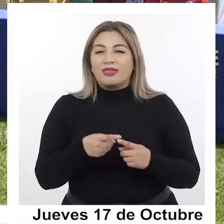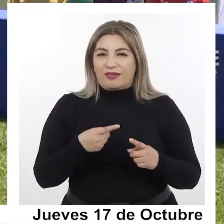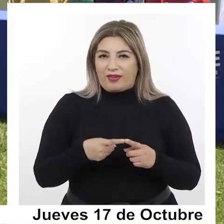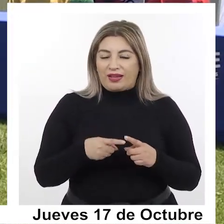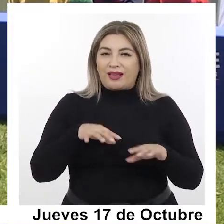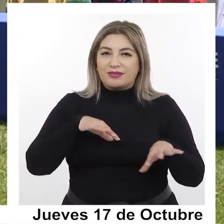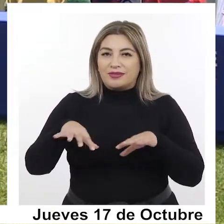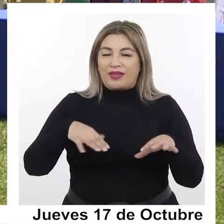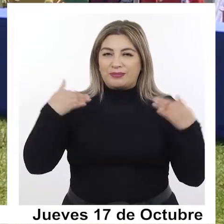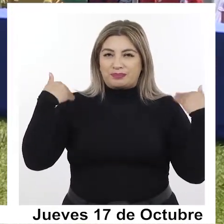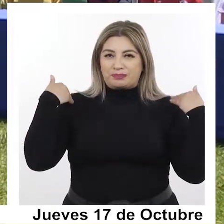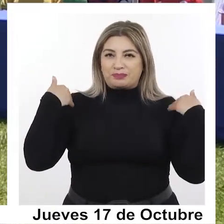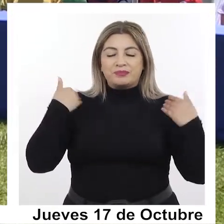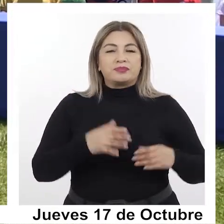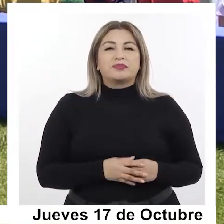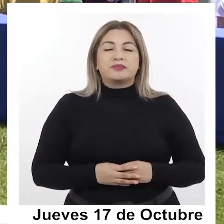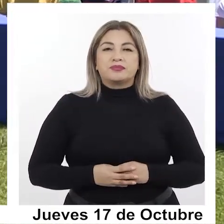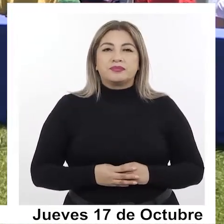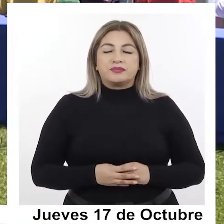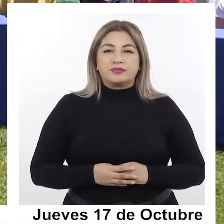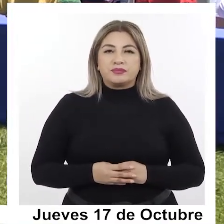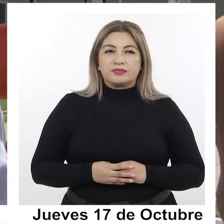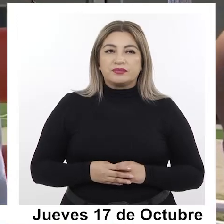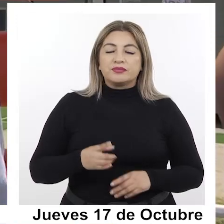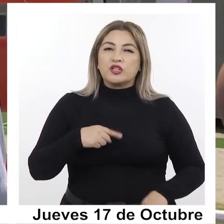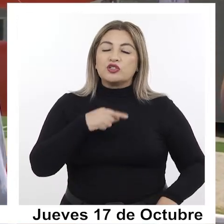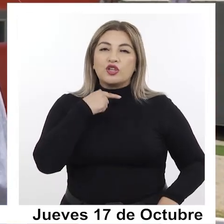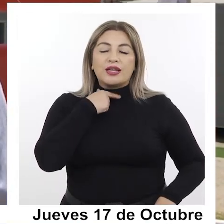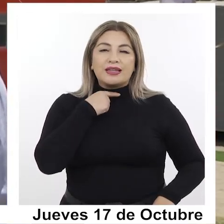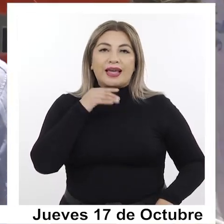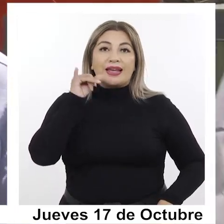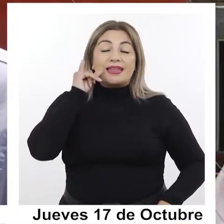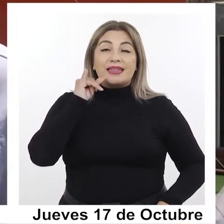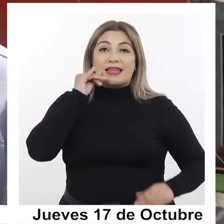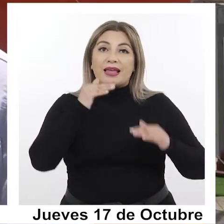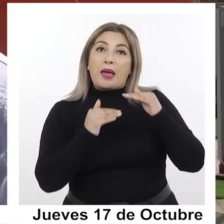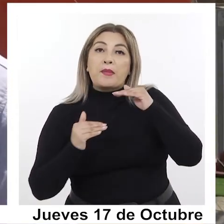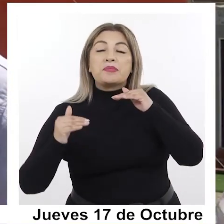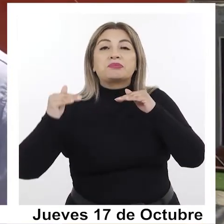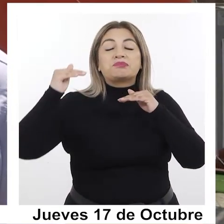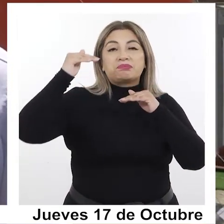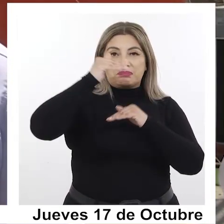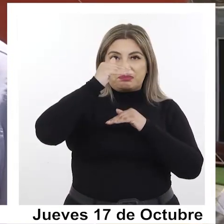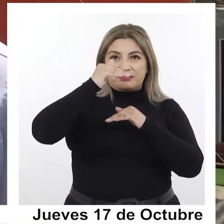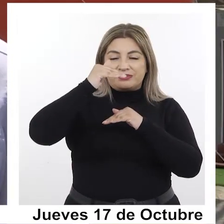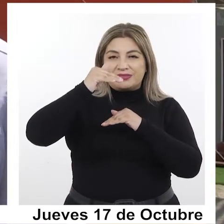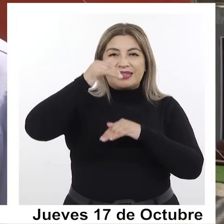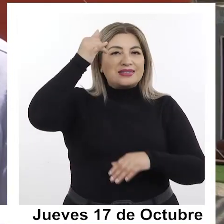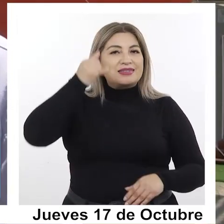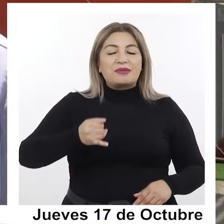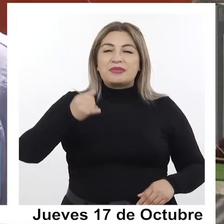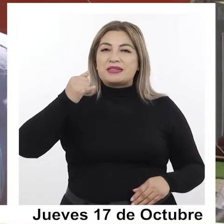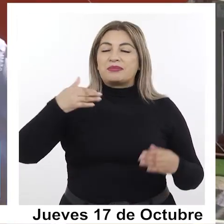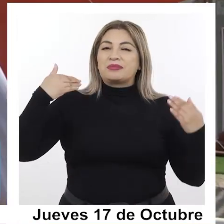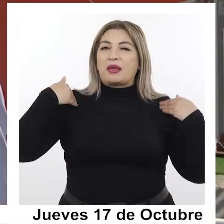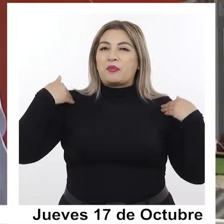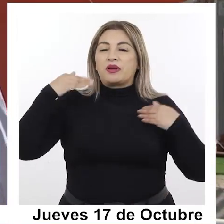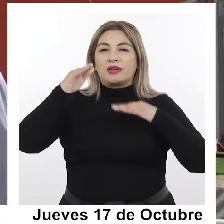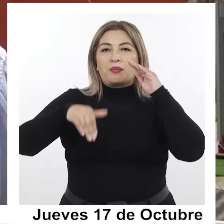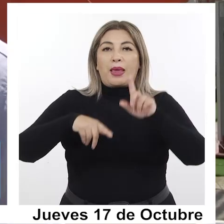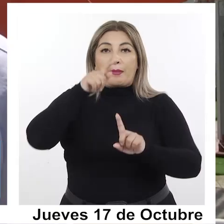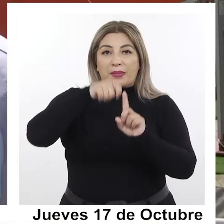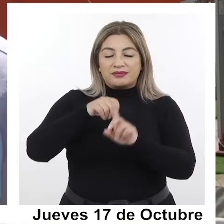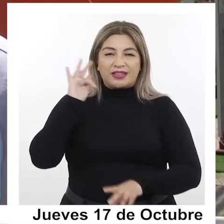espectáculos deportivos. Queremos posicionarnos para que Iquique sea la capital de los deportes playa. Tenemos en